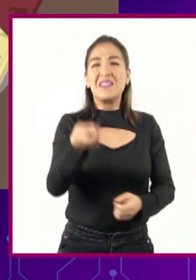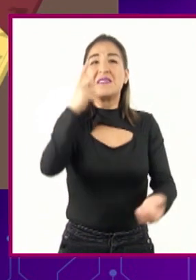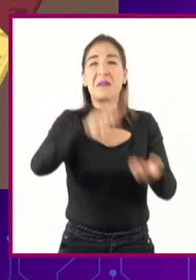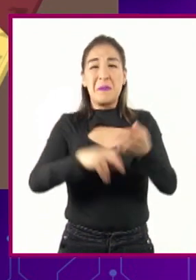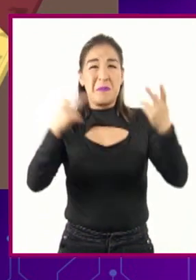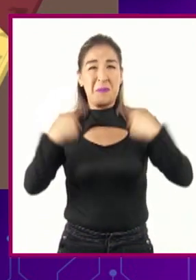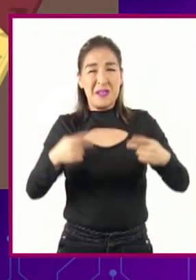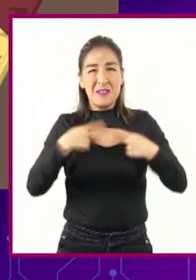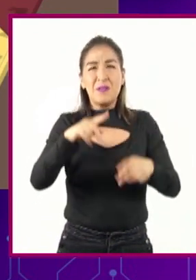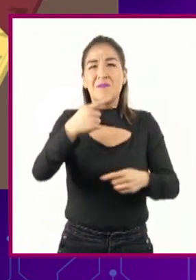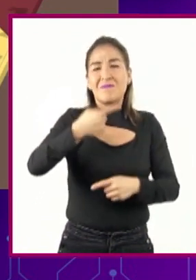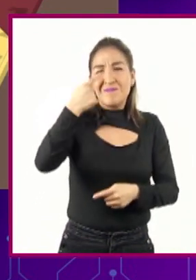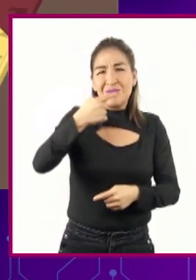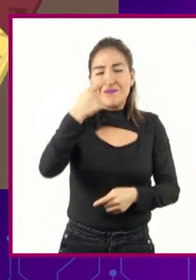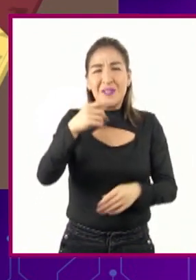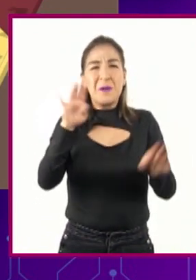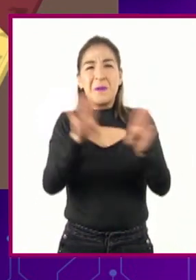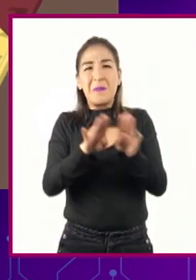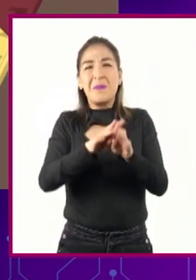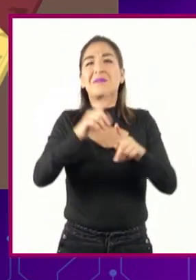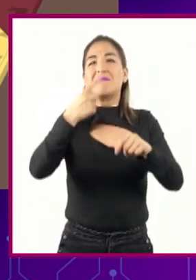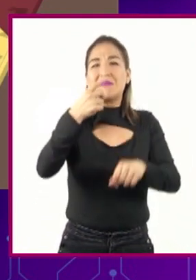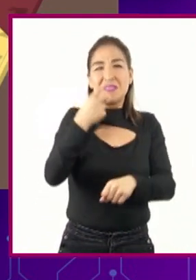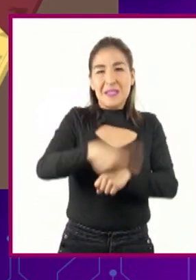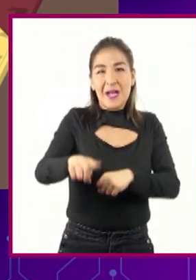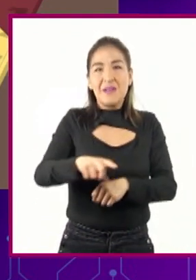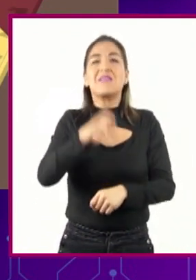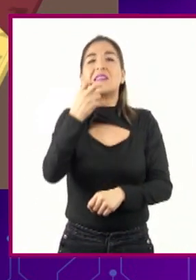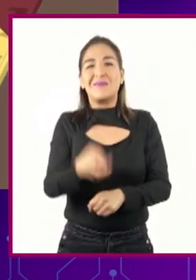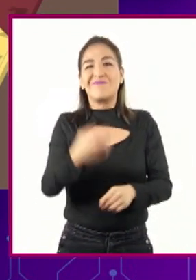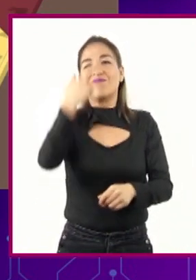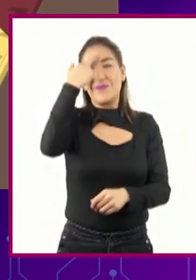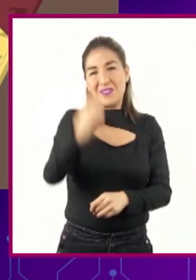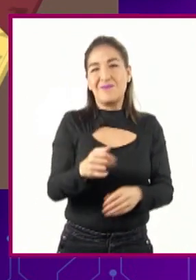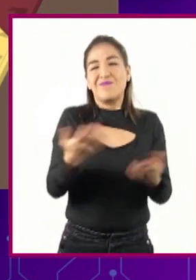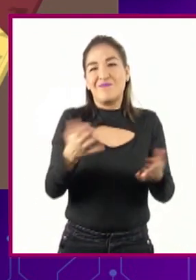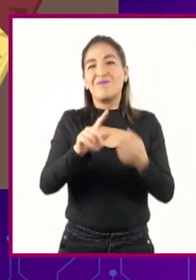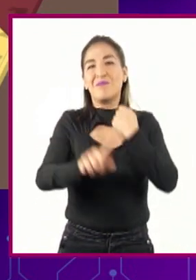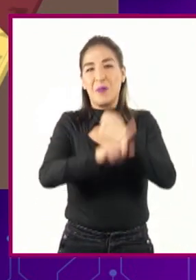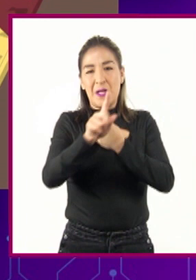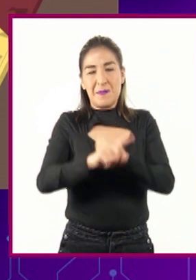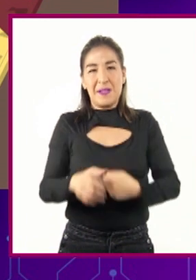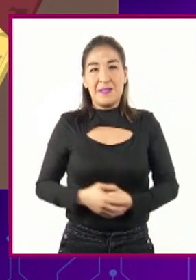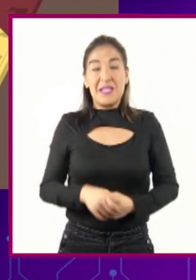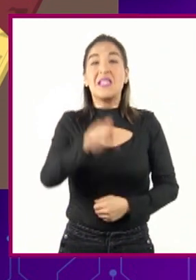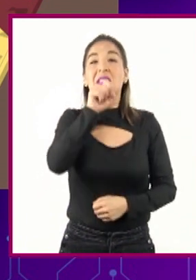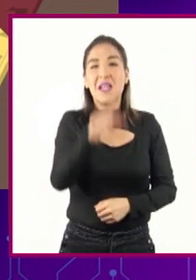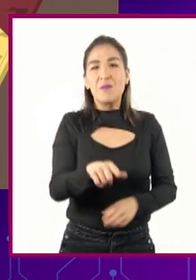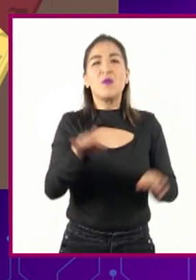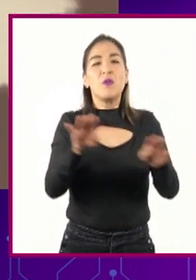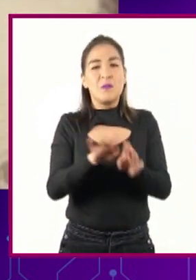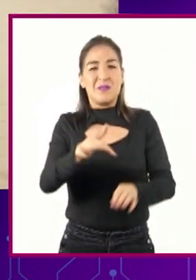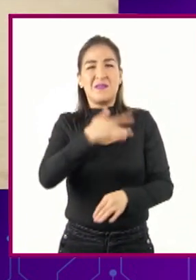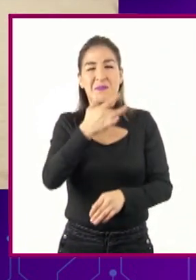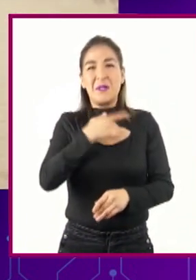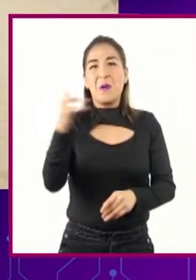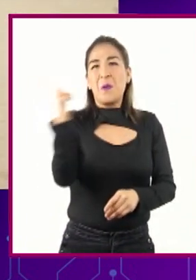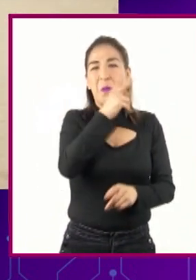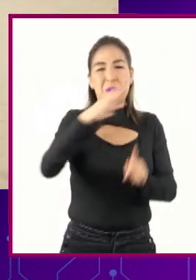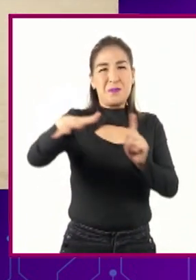agente tóxico era tan pequeño que su efecto era prácticamente nulo, sobre todo al emplearse al aire